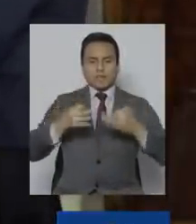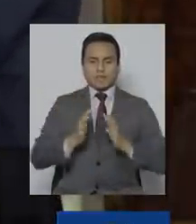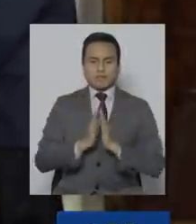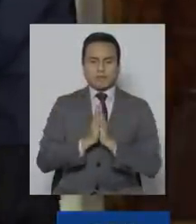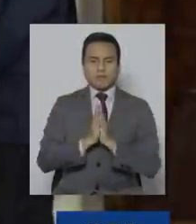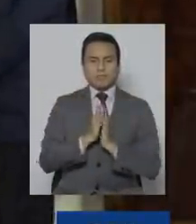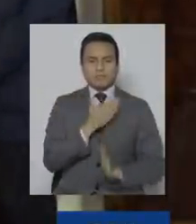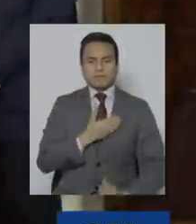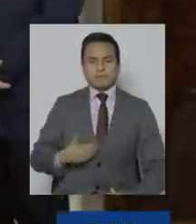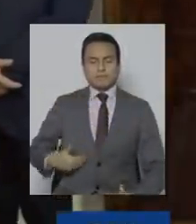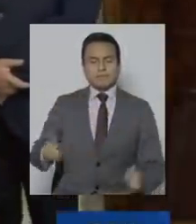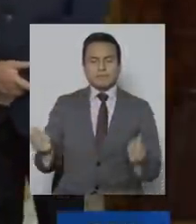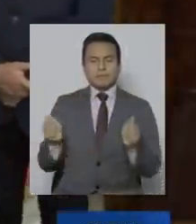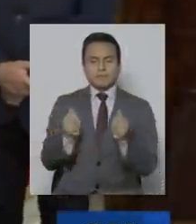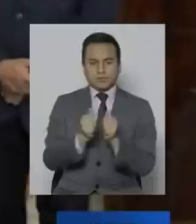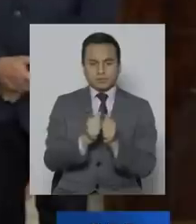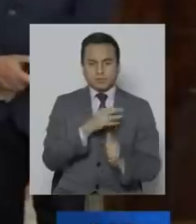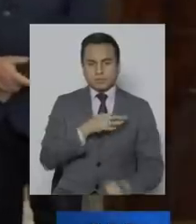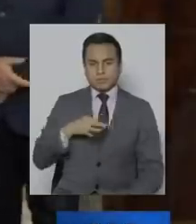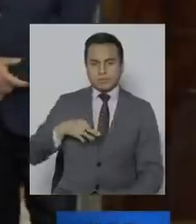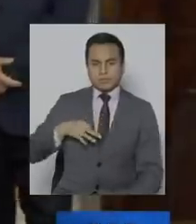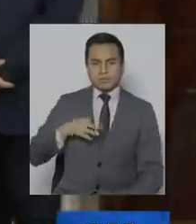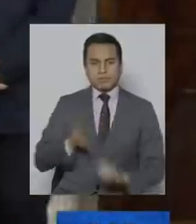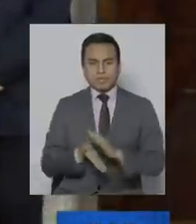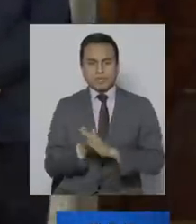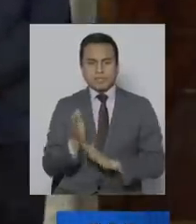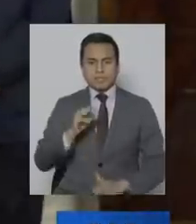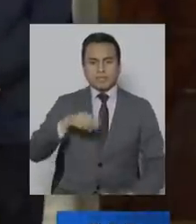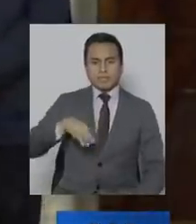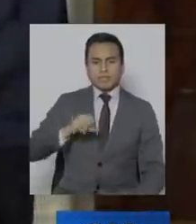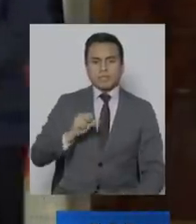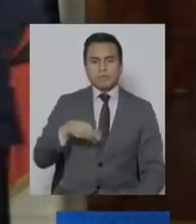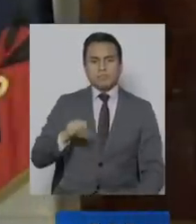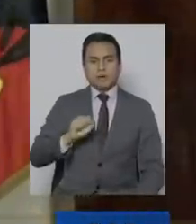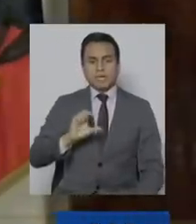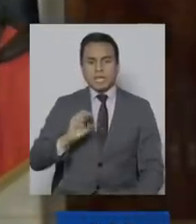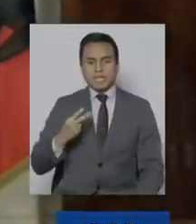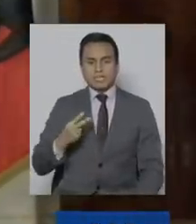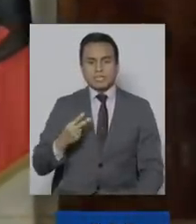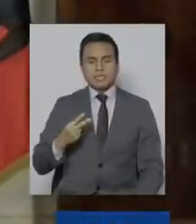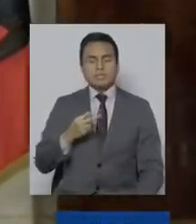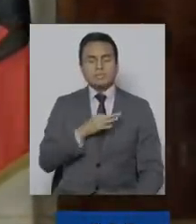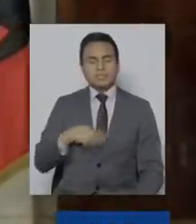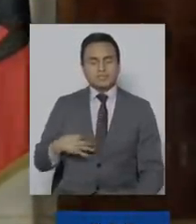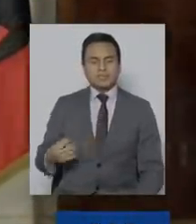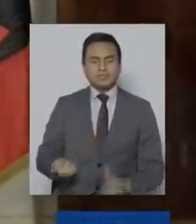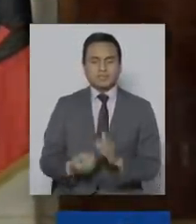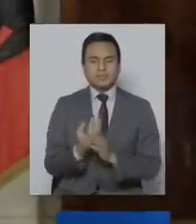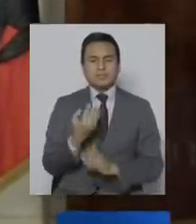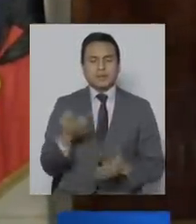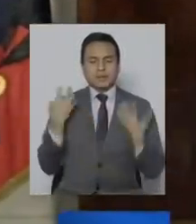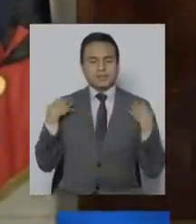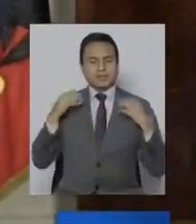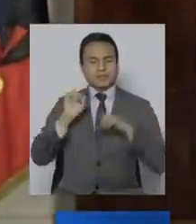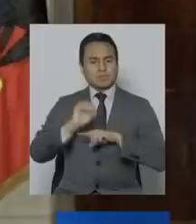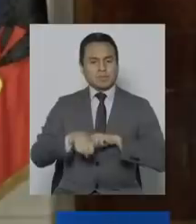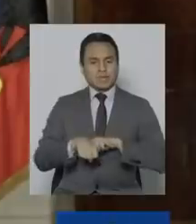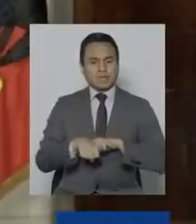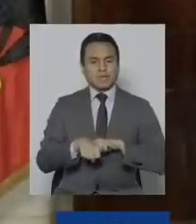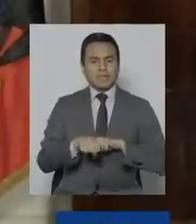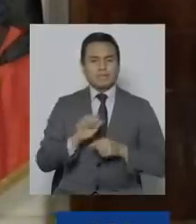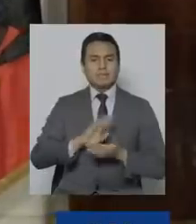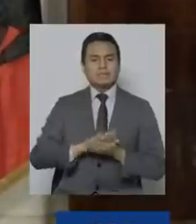favor, presidente, junto al ministro saliente, doctor Jaime Mañalich, y el ministro que asume la responsabilidad de la cartera